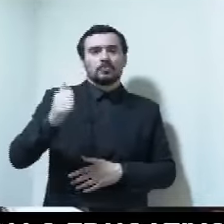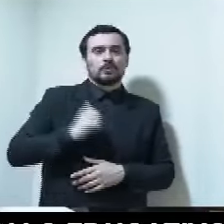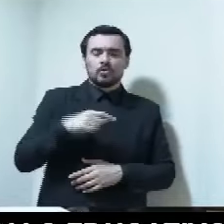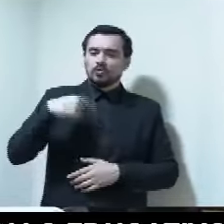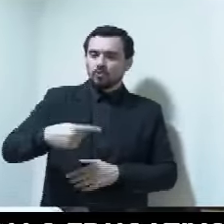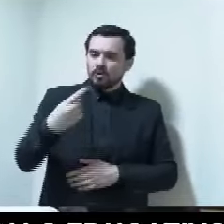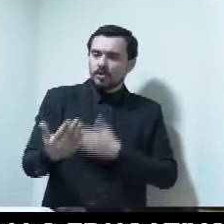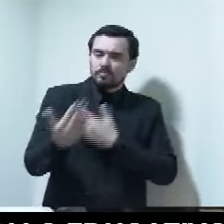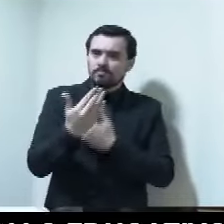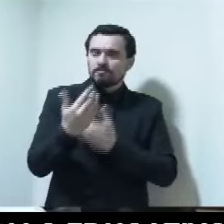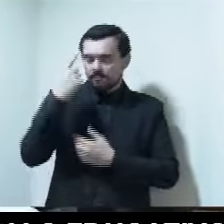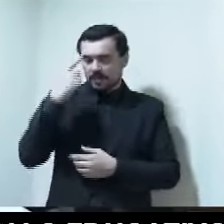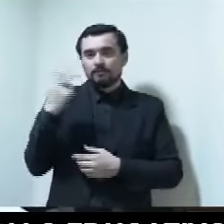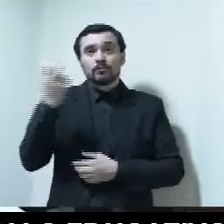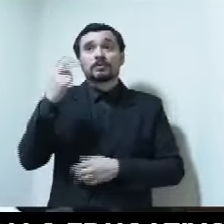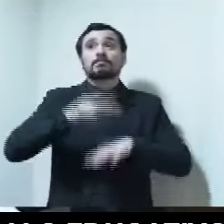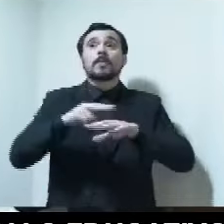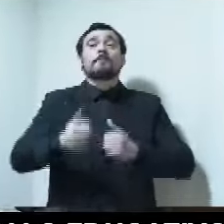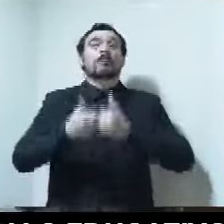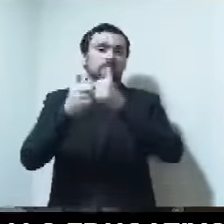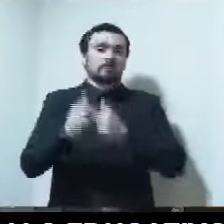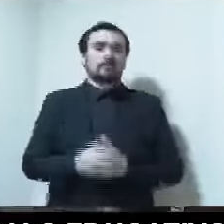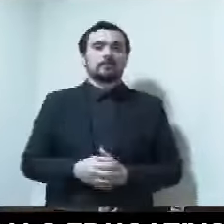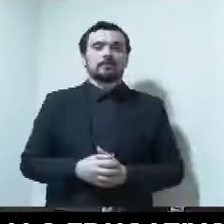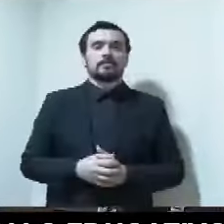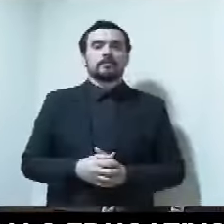mañana construyen un país mejor desde nuestras escuelas.